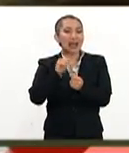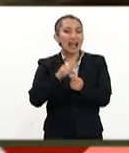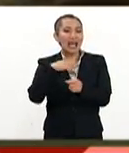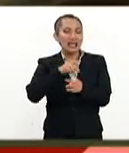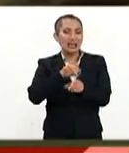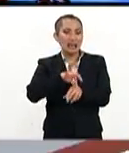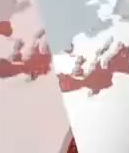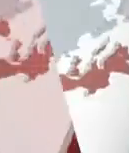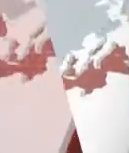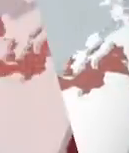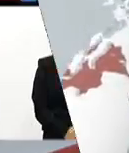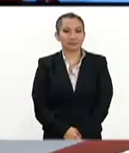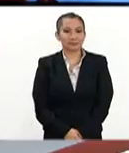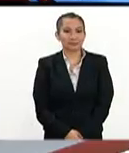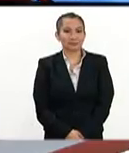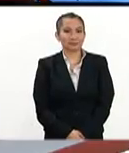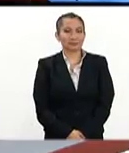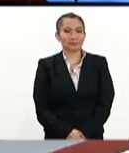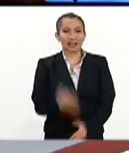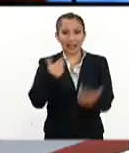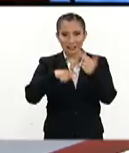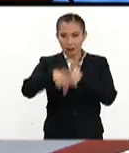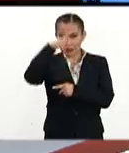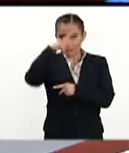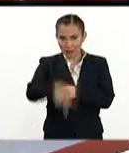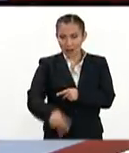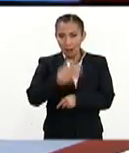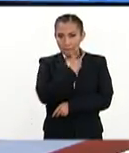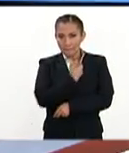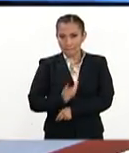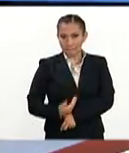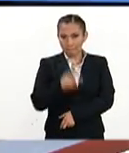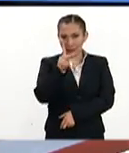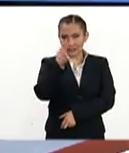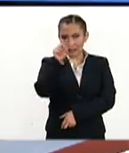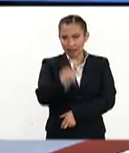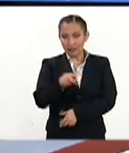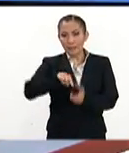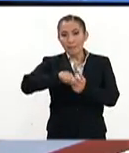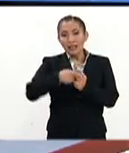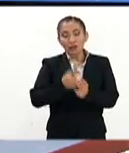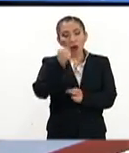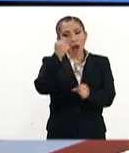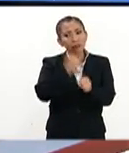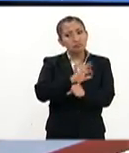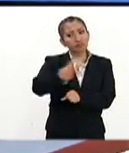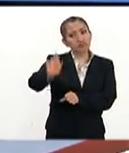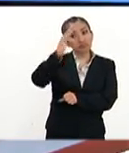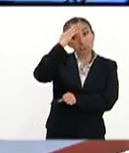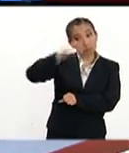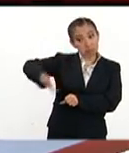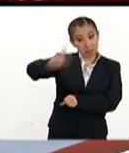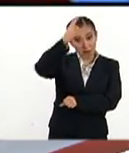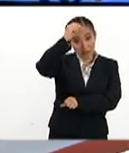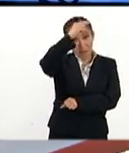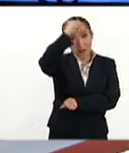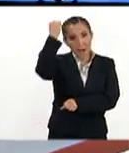res. De regreso a nuestro país, el presidente Enrique Peña Nieto inició el año reconociendo a las y a los